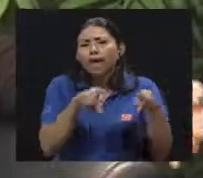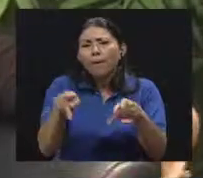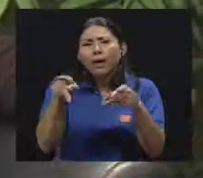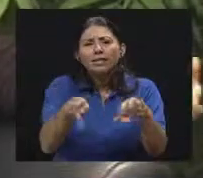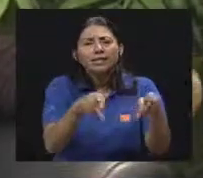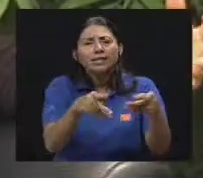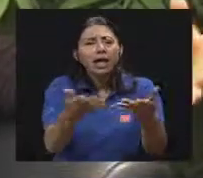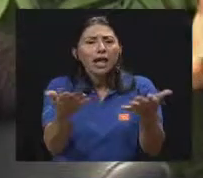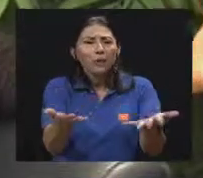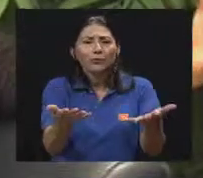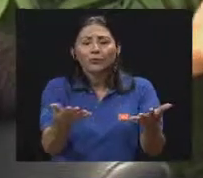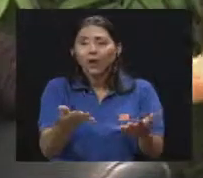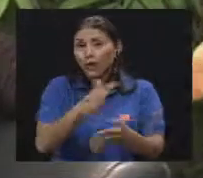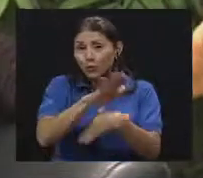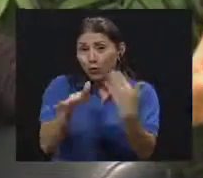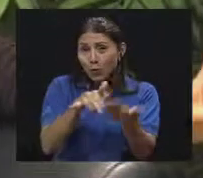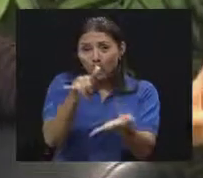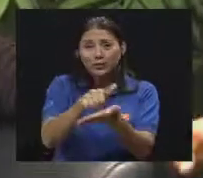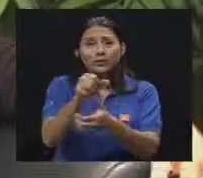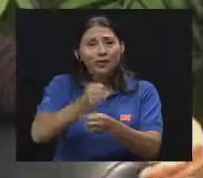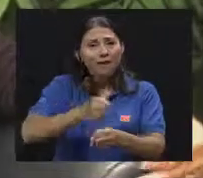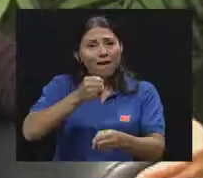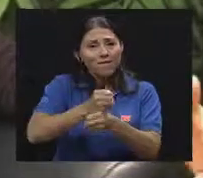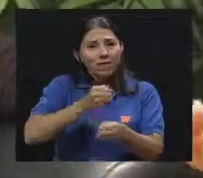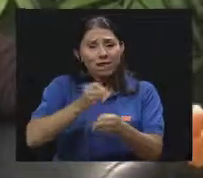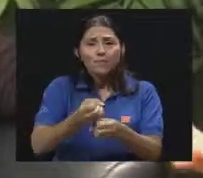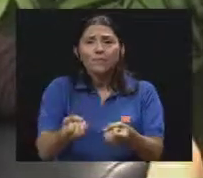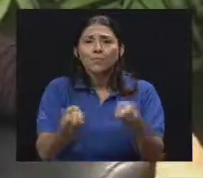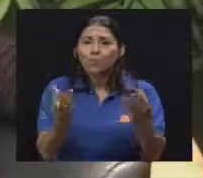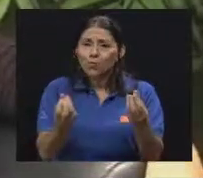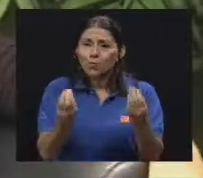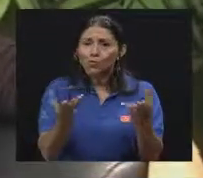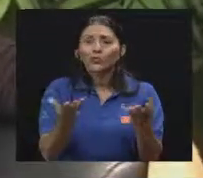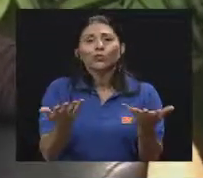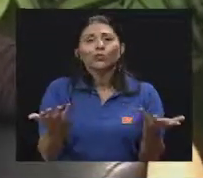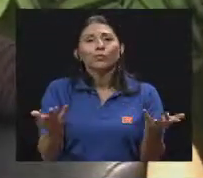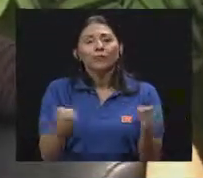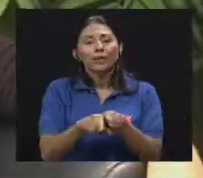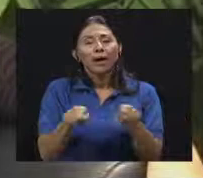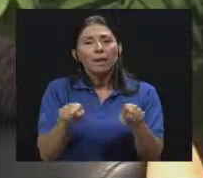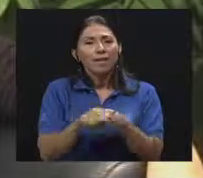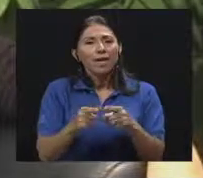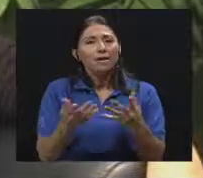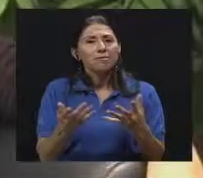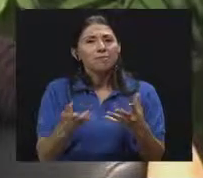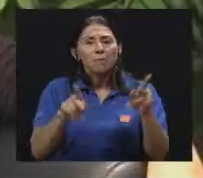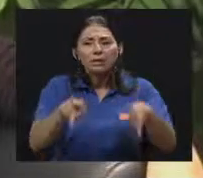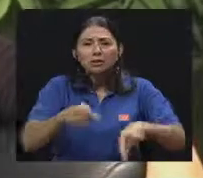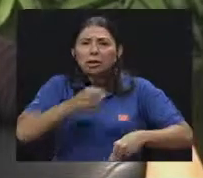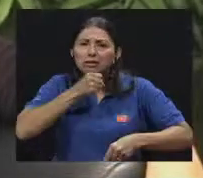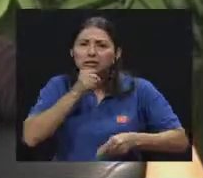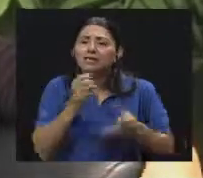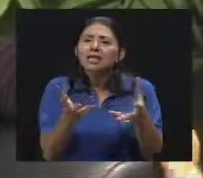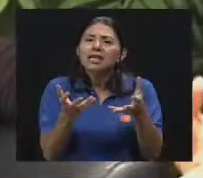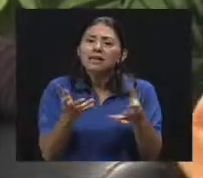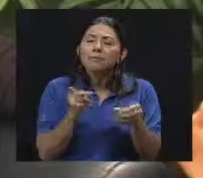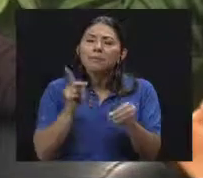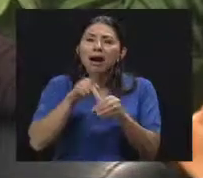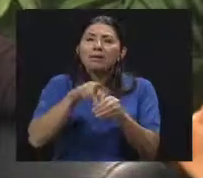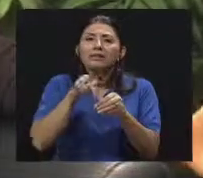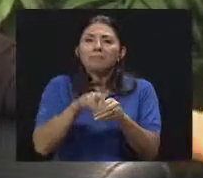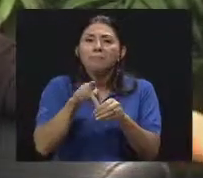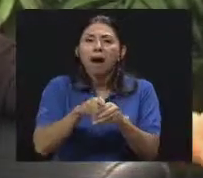paseos, que es mucho, digamos, de lo que se trabaja desde algunas de estas organizaciones. También están deseosos de participar a nivel de